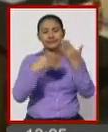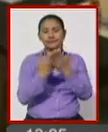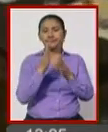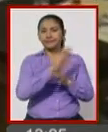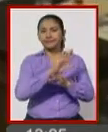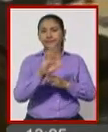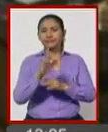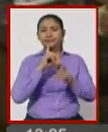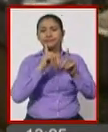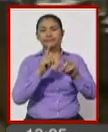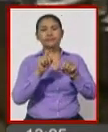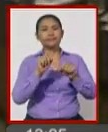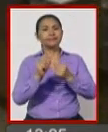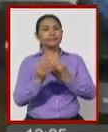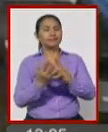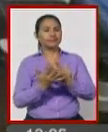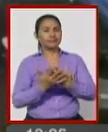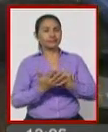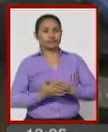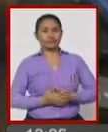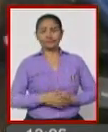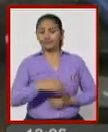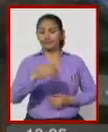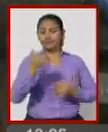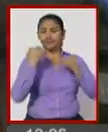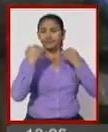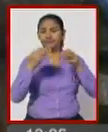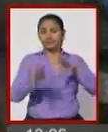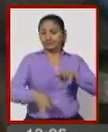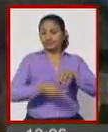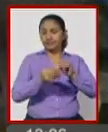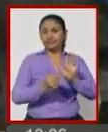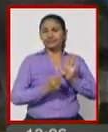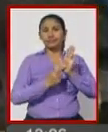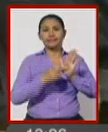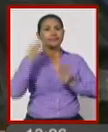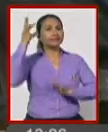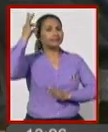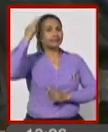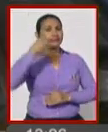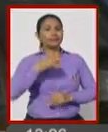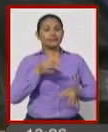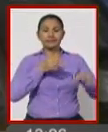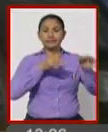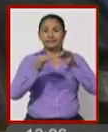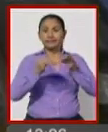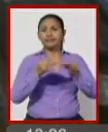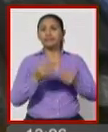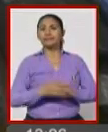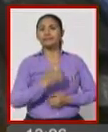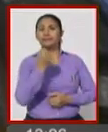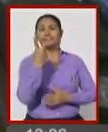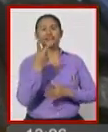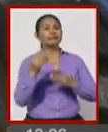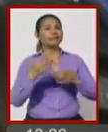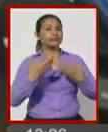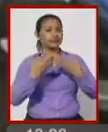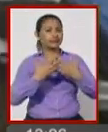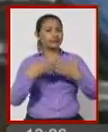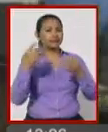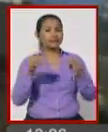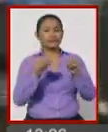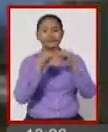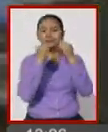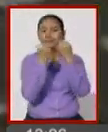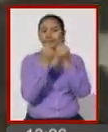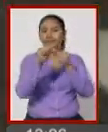su caso, ordenar su detención preventiva. Otros datos adicionales presentados por la Fiscalía dan cuenta de que las dos empresas que se juntaron para